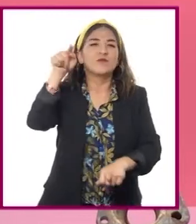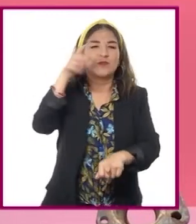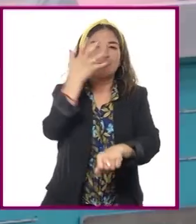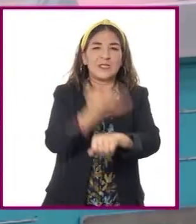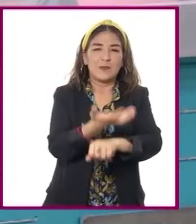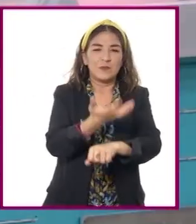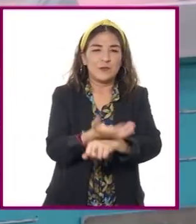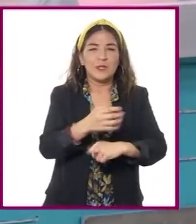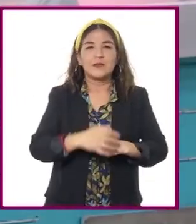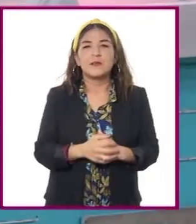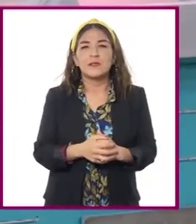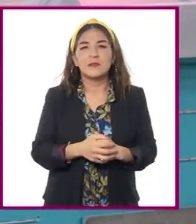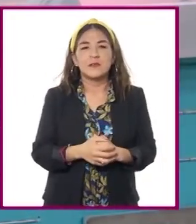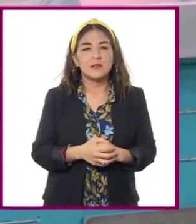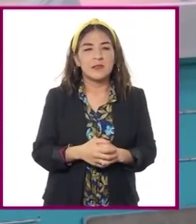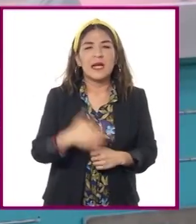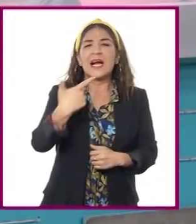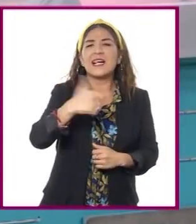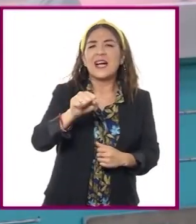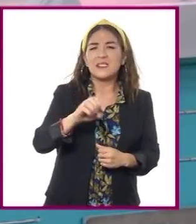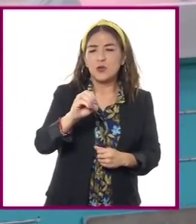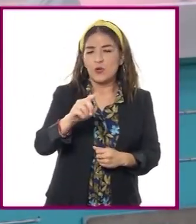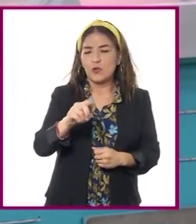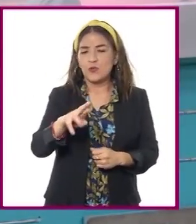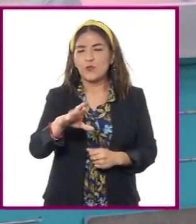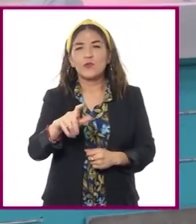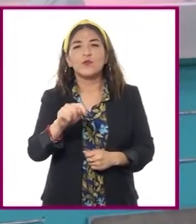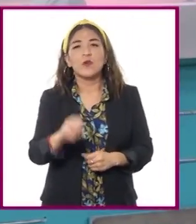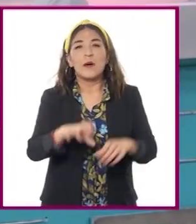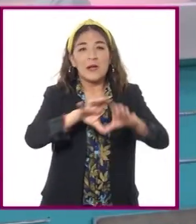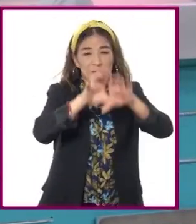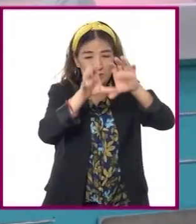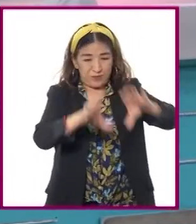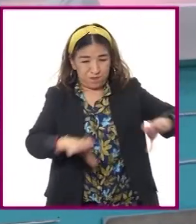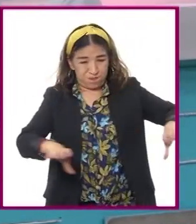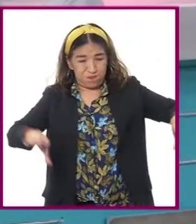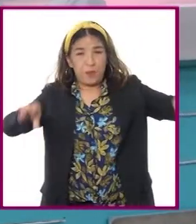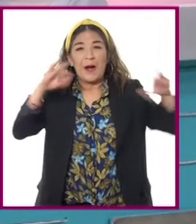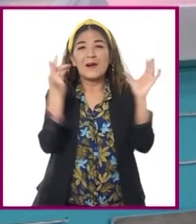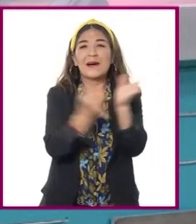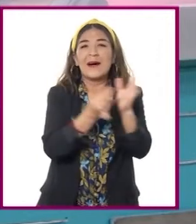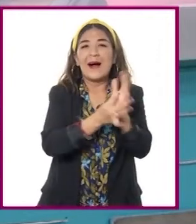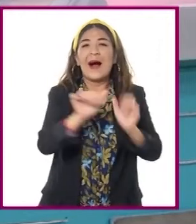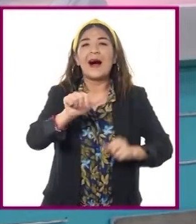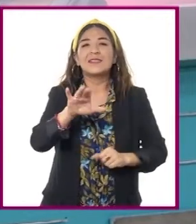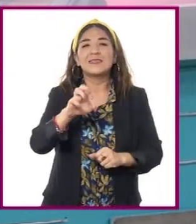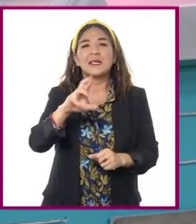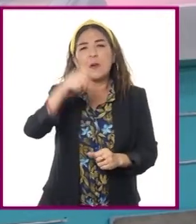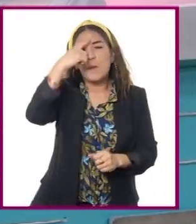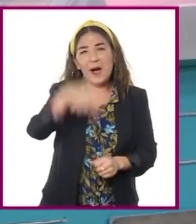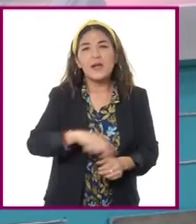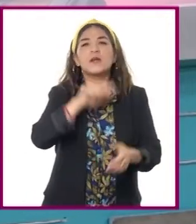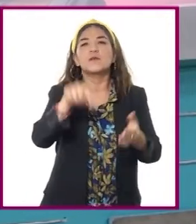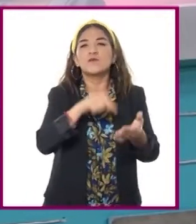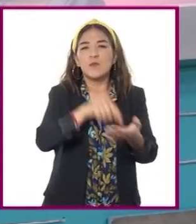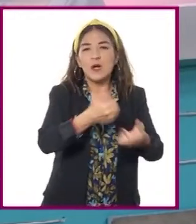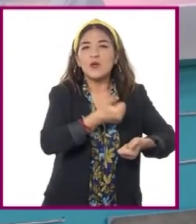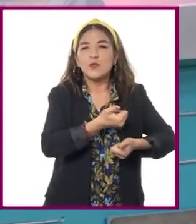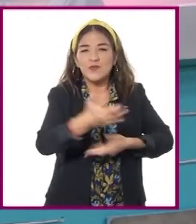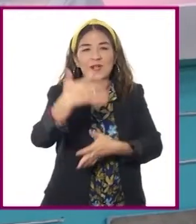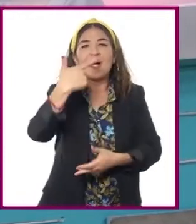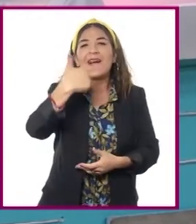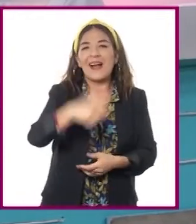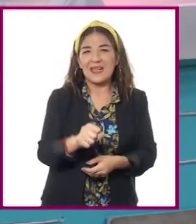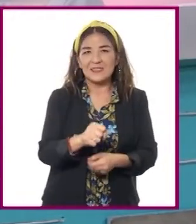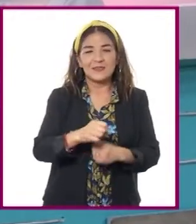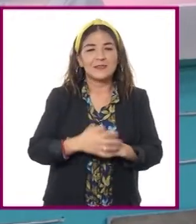Unidos. Un gasoducto es una enorme tubería de acero empleada para transportar gases